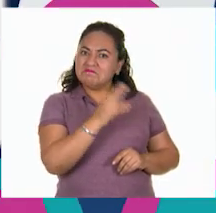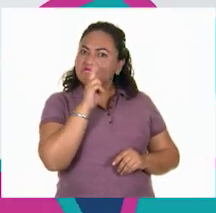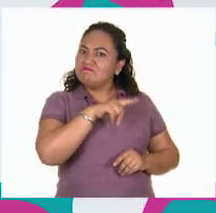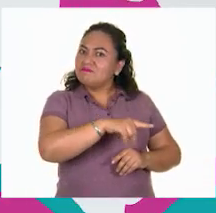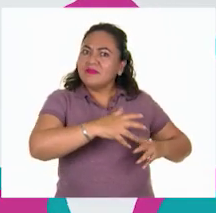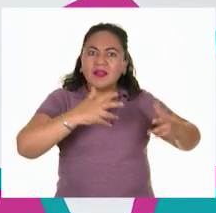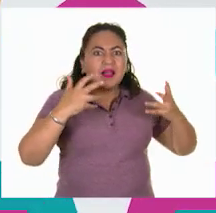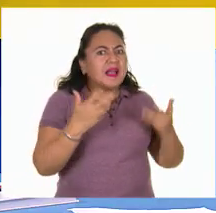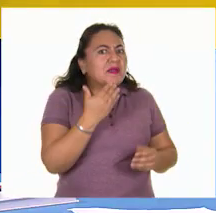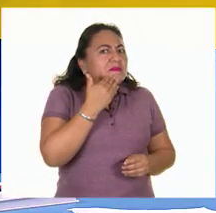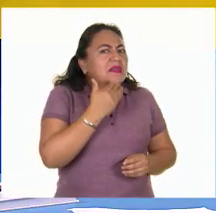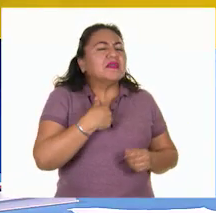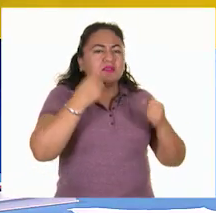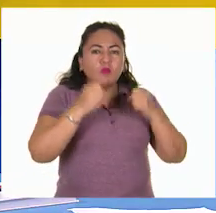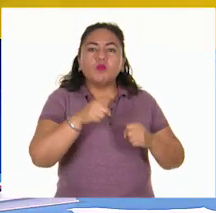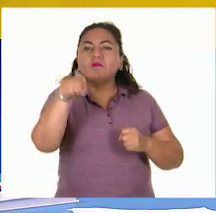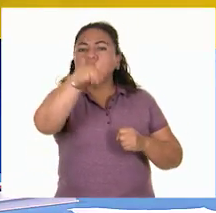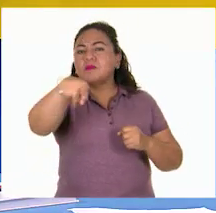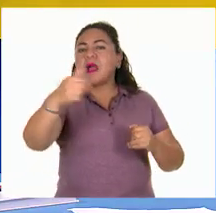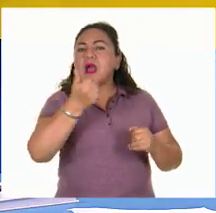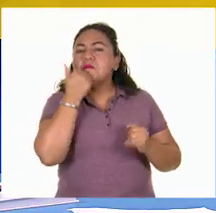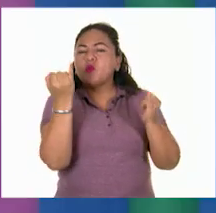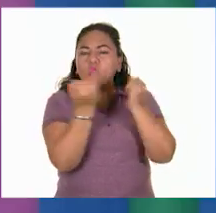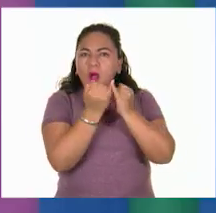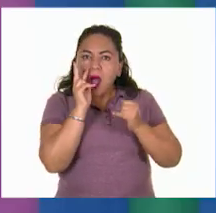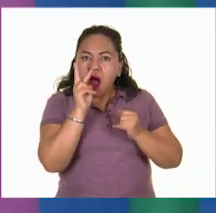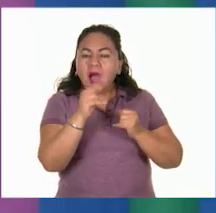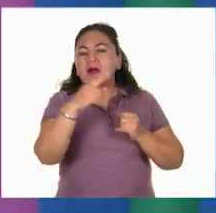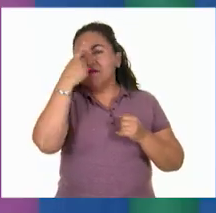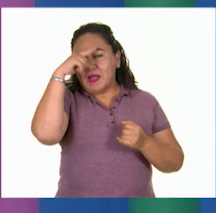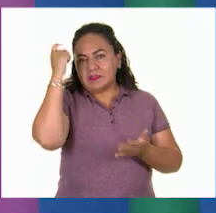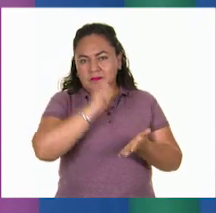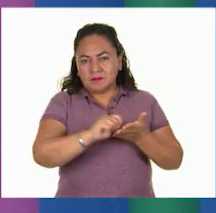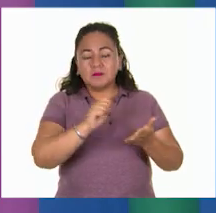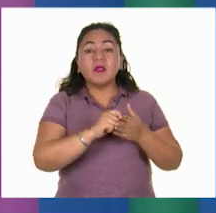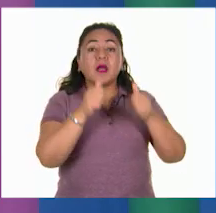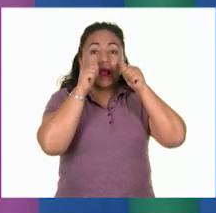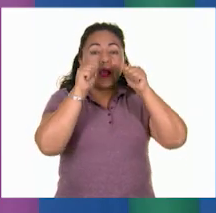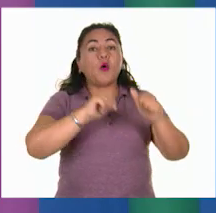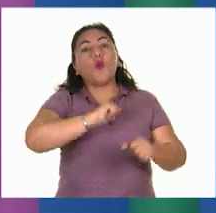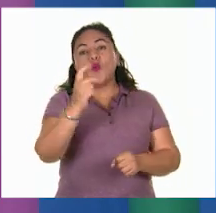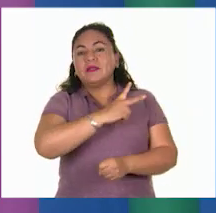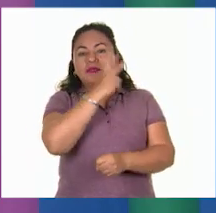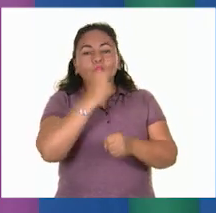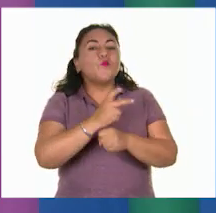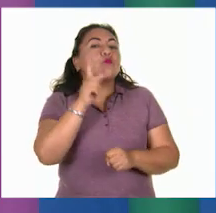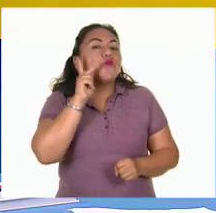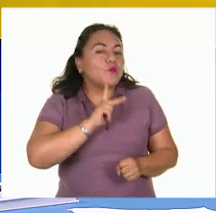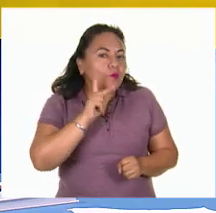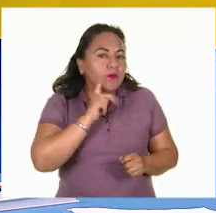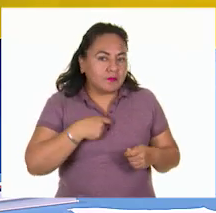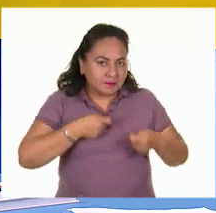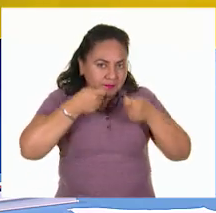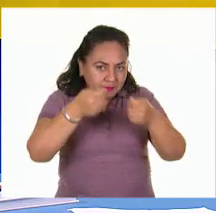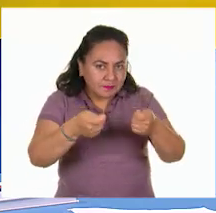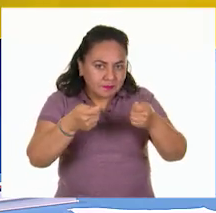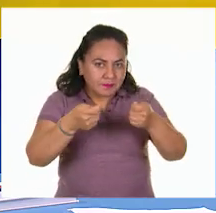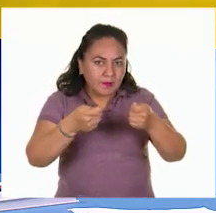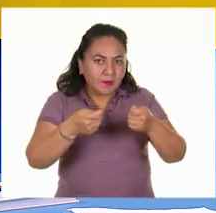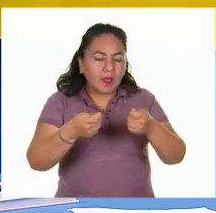hiciste muy bien y creo que en casa también los chicos lo están haciendo así. Así que atentos con el siguiente reto y vamos a tener que hacer